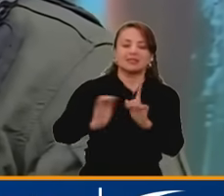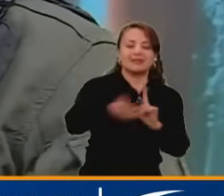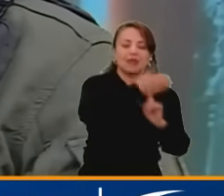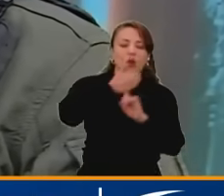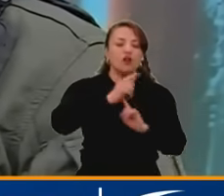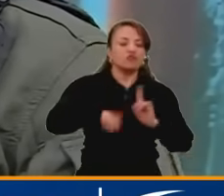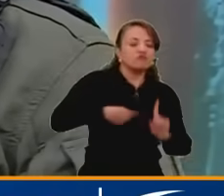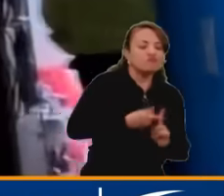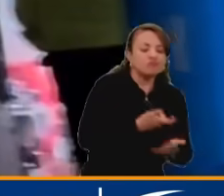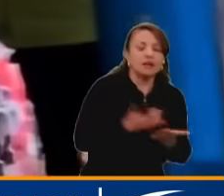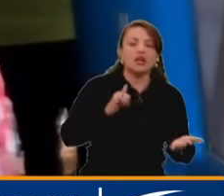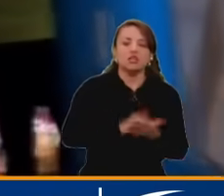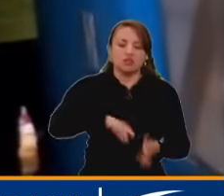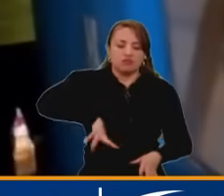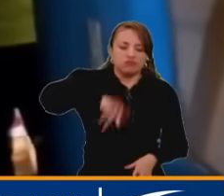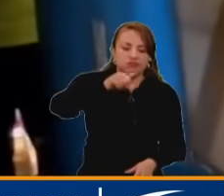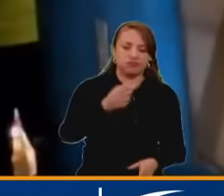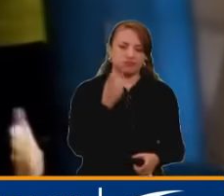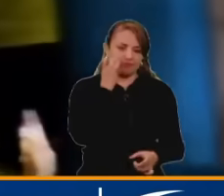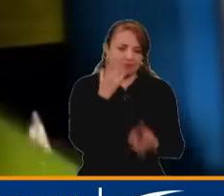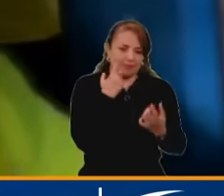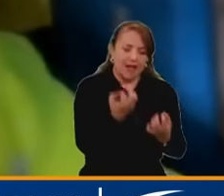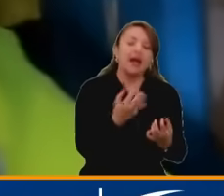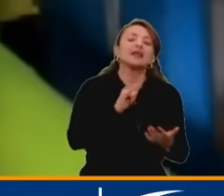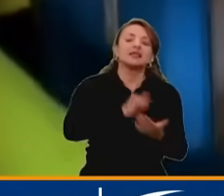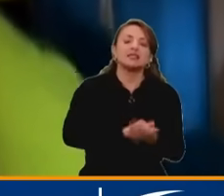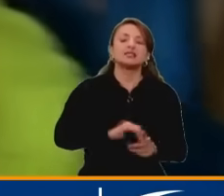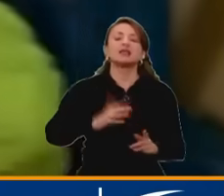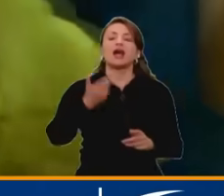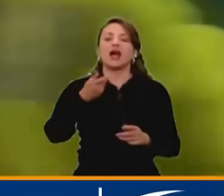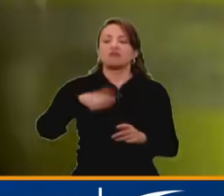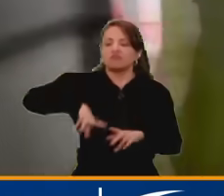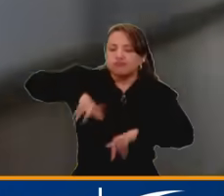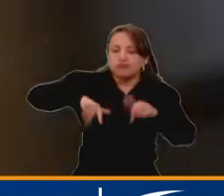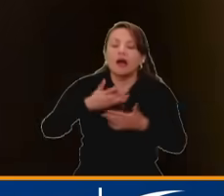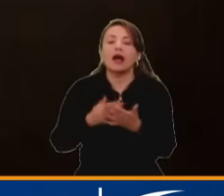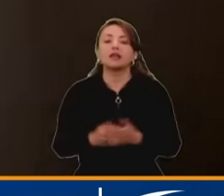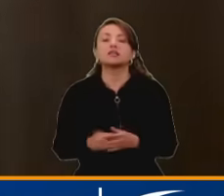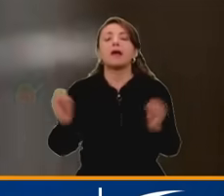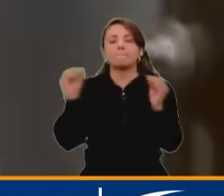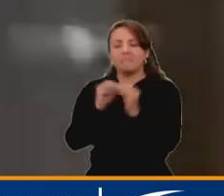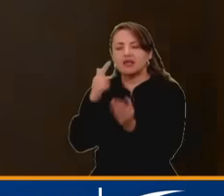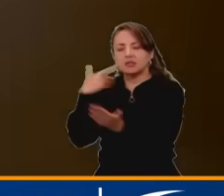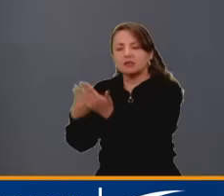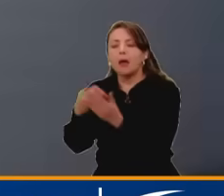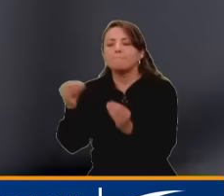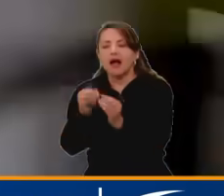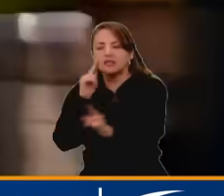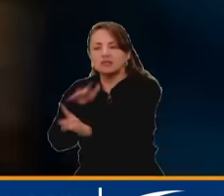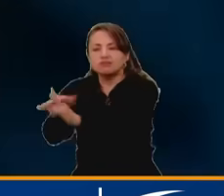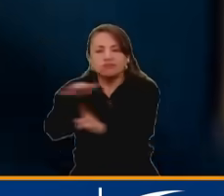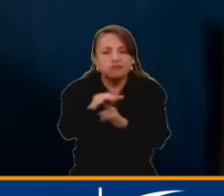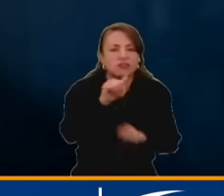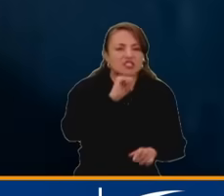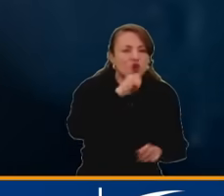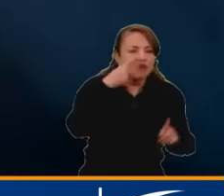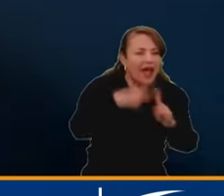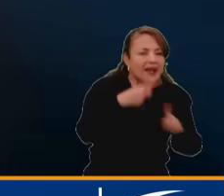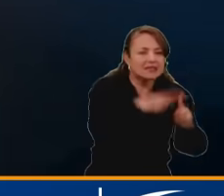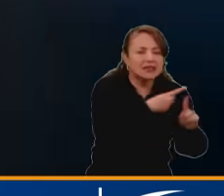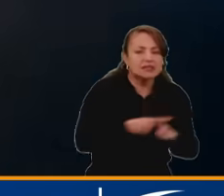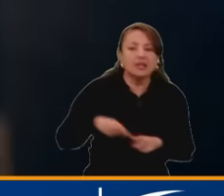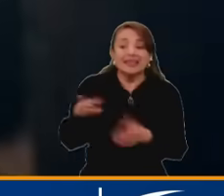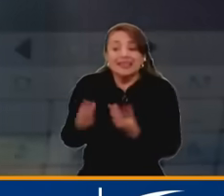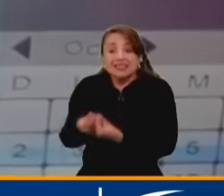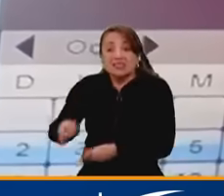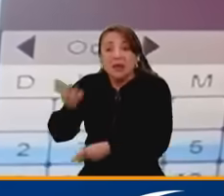hurto calificado y lesiones personales la policía recogió pruebas y testimonios de otras posibles víctimas y señaló que esta red de delincuentes habría